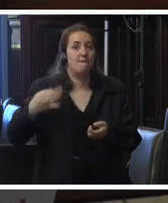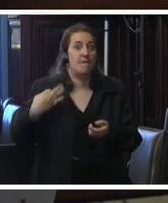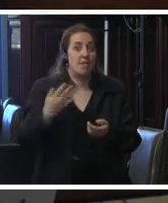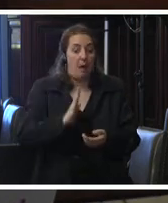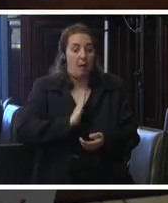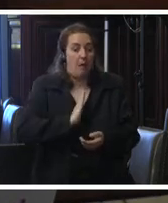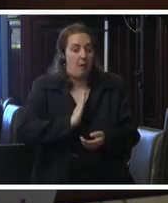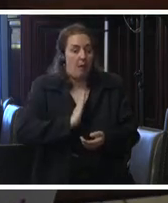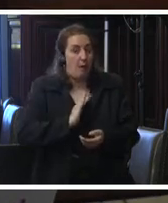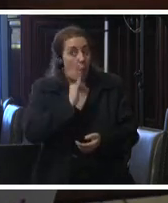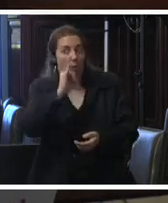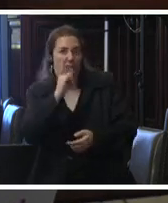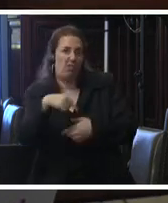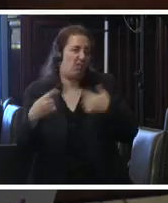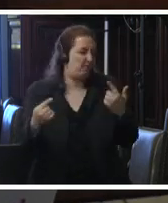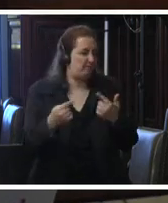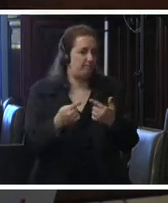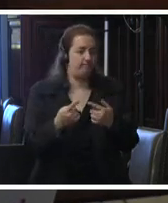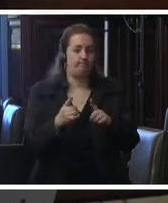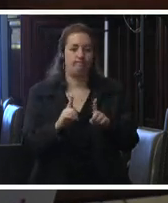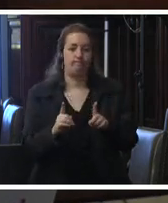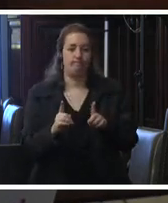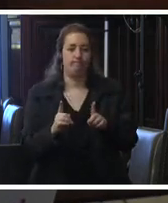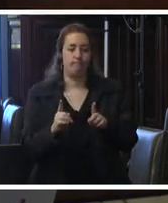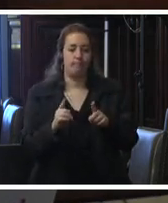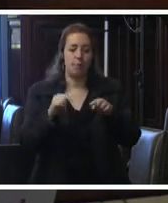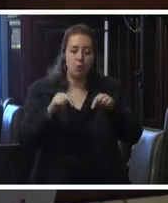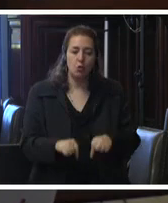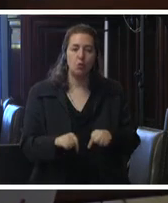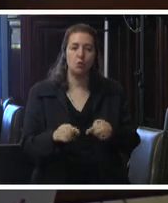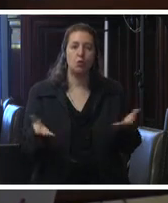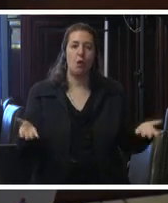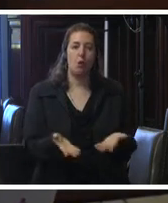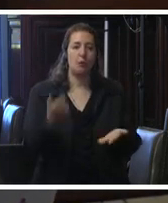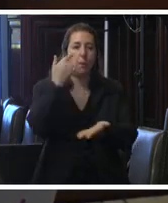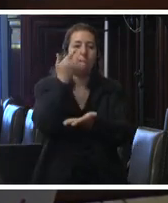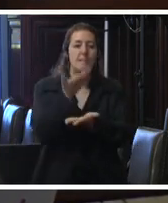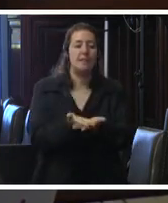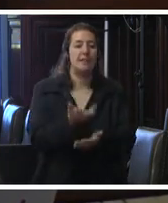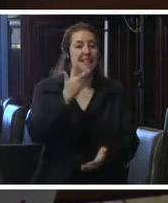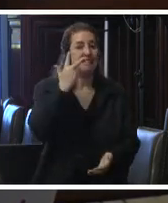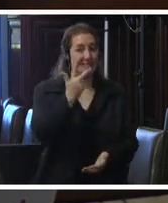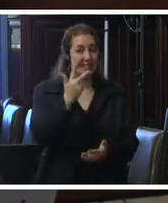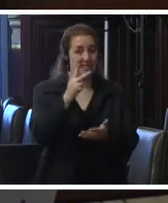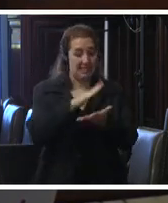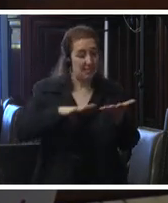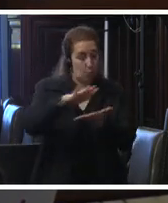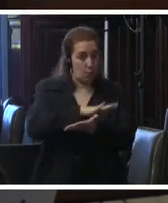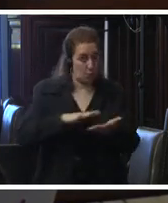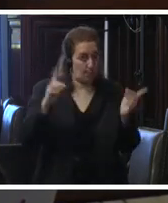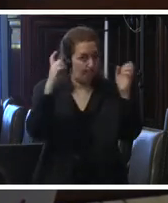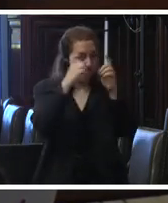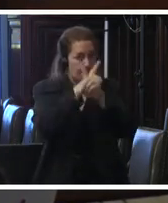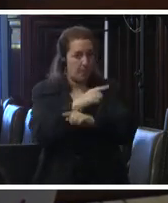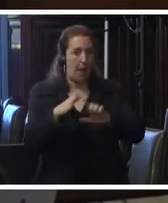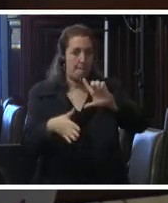personales propias. En ese sentido, nosotros estamos presentando tres casos emblemáticos de América Latina.